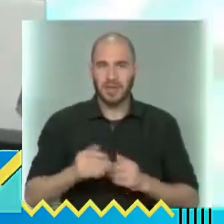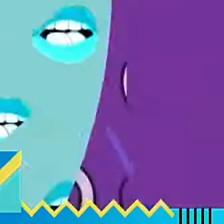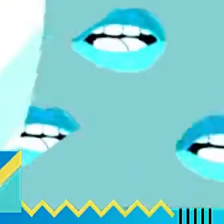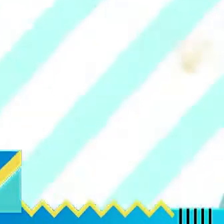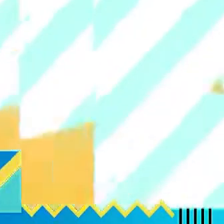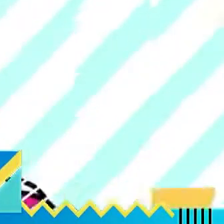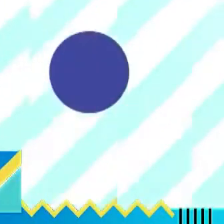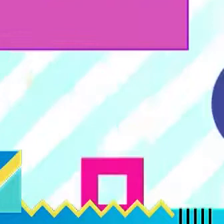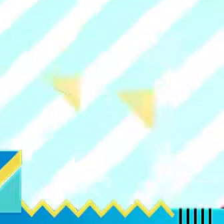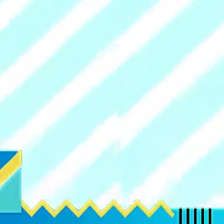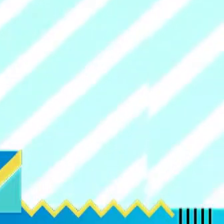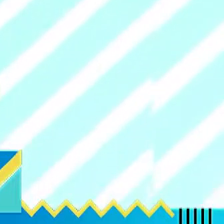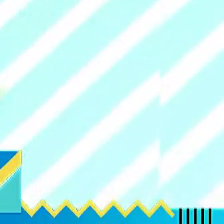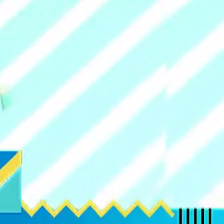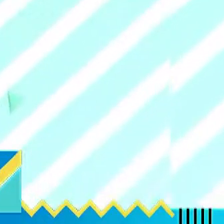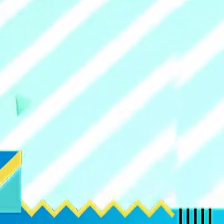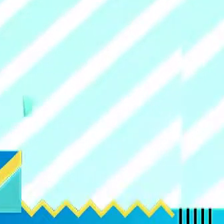¿no?